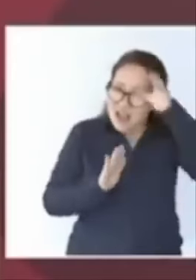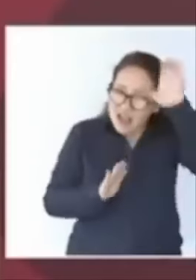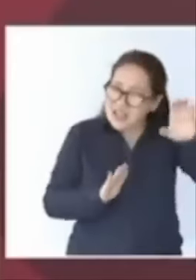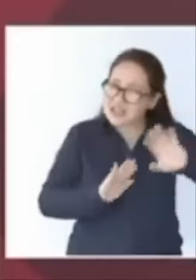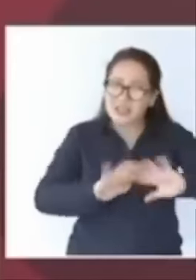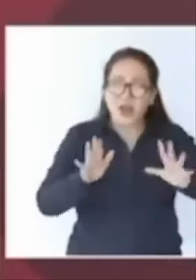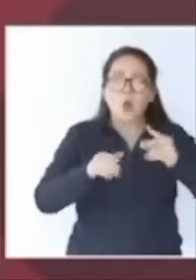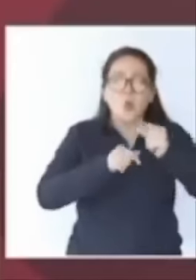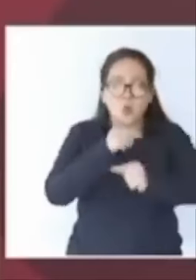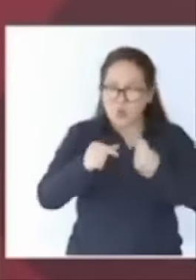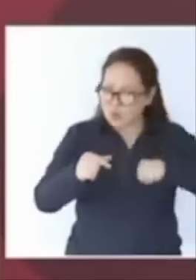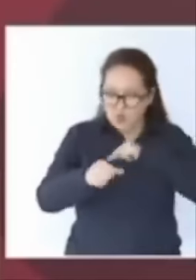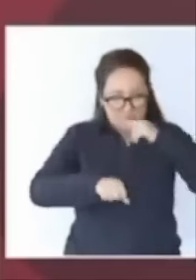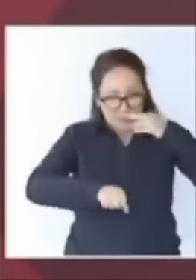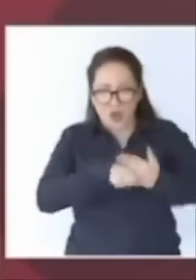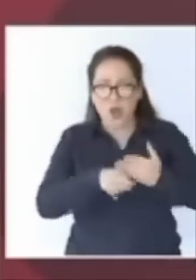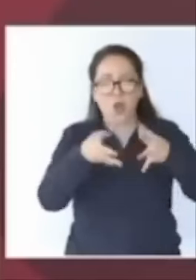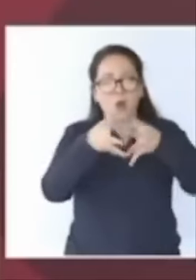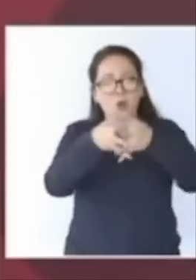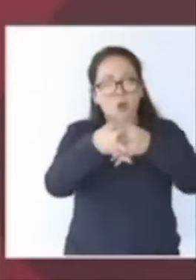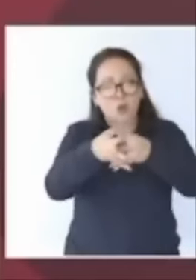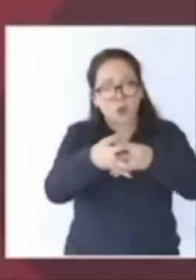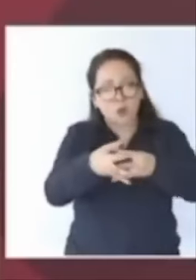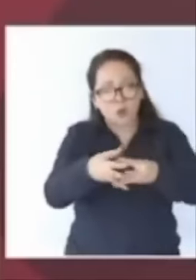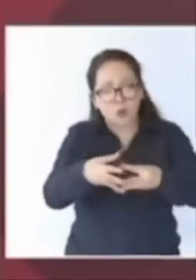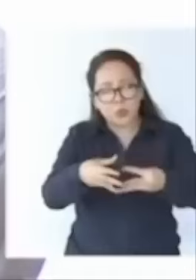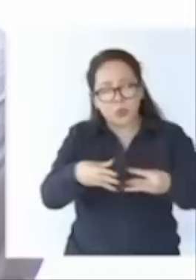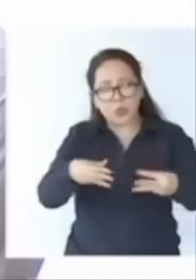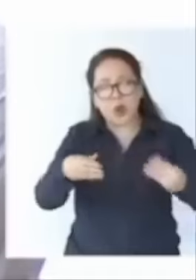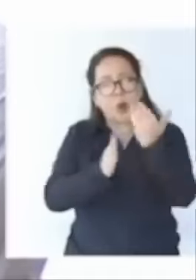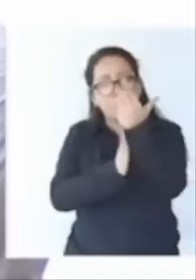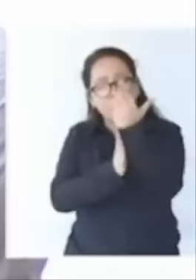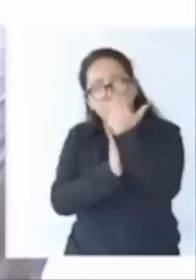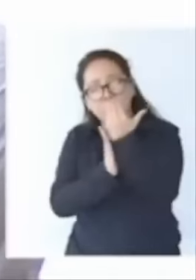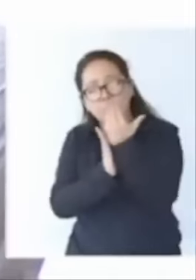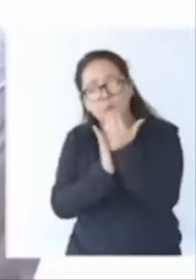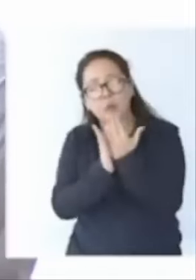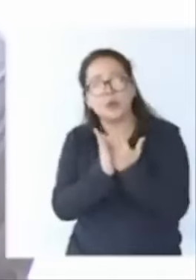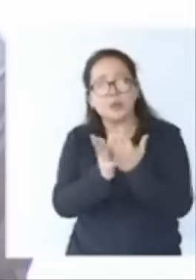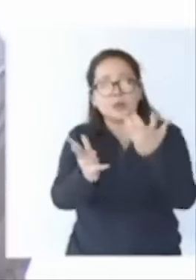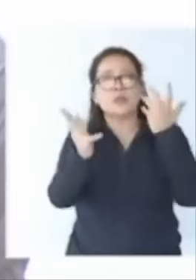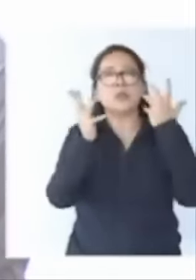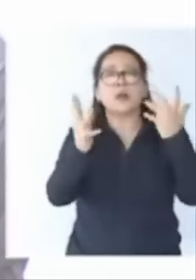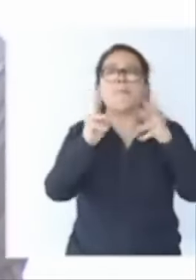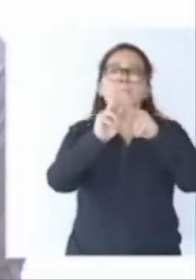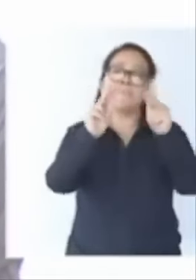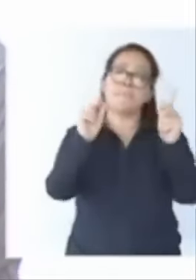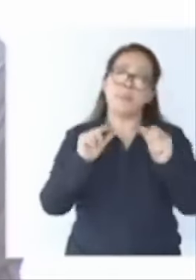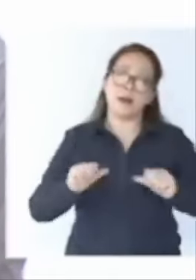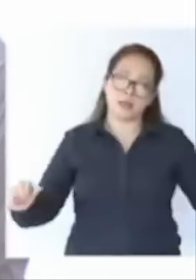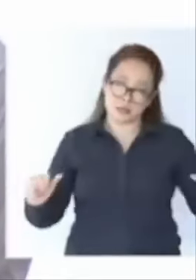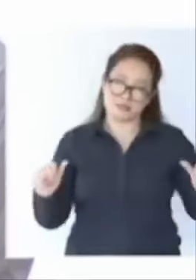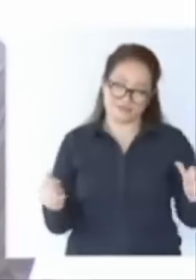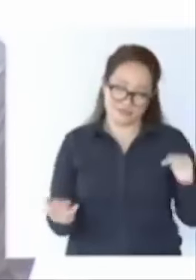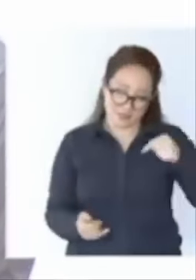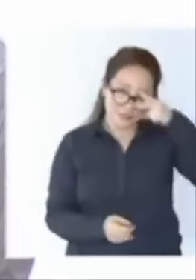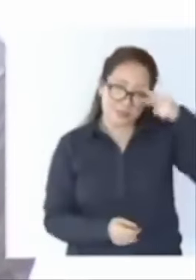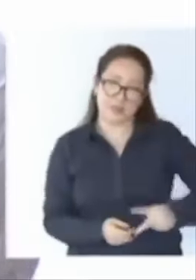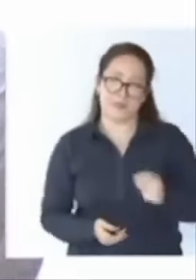recupere por entero, por completo la paz en nuestro país.